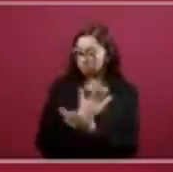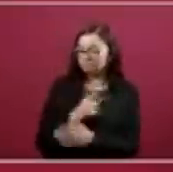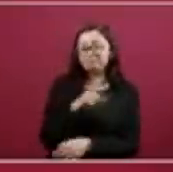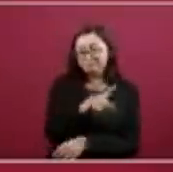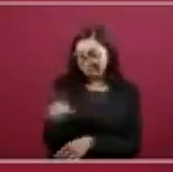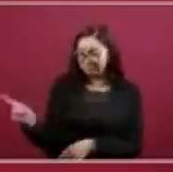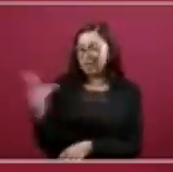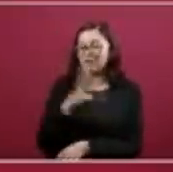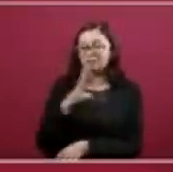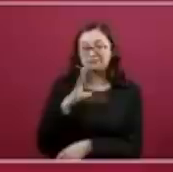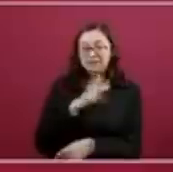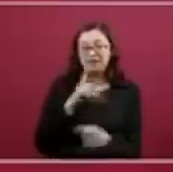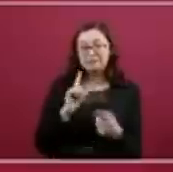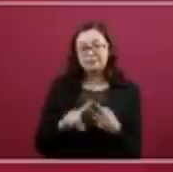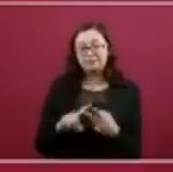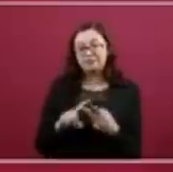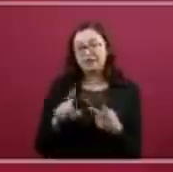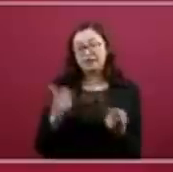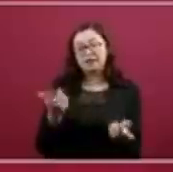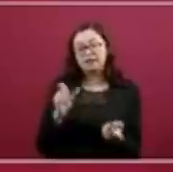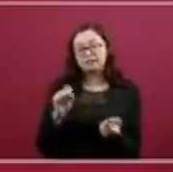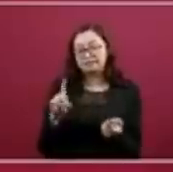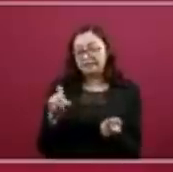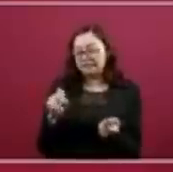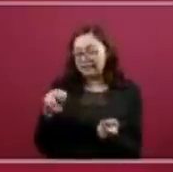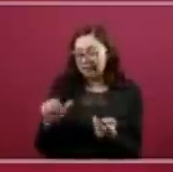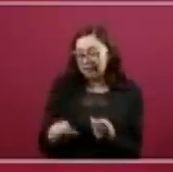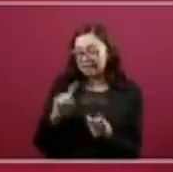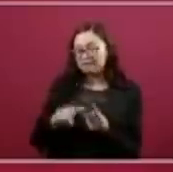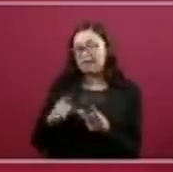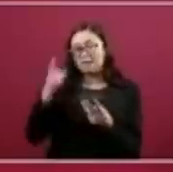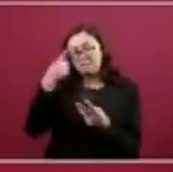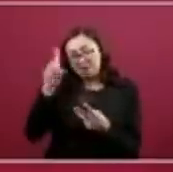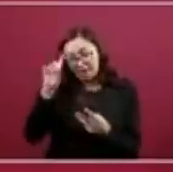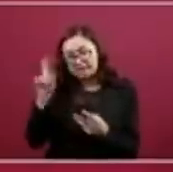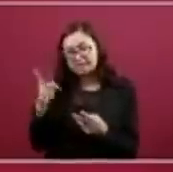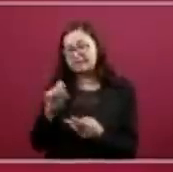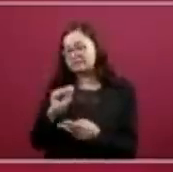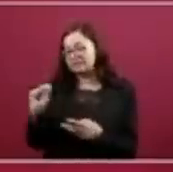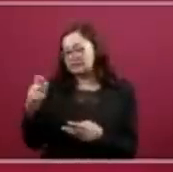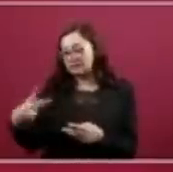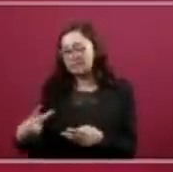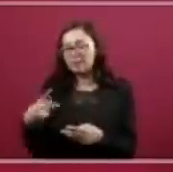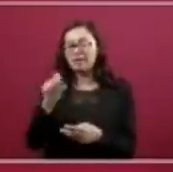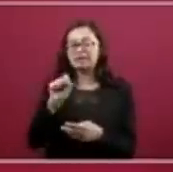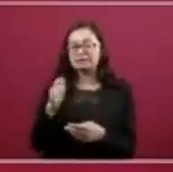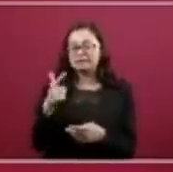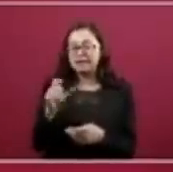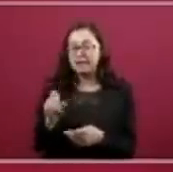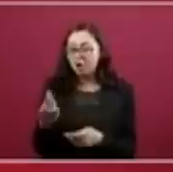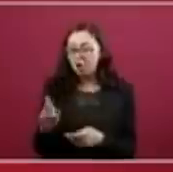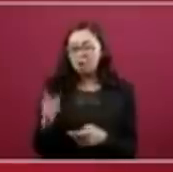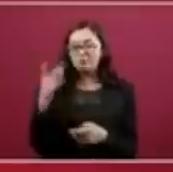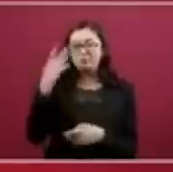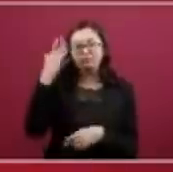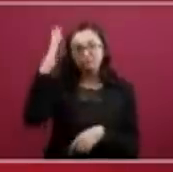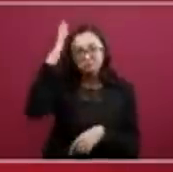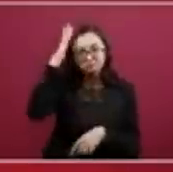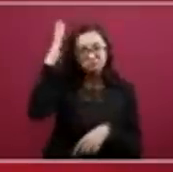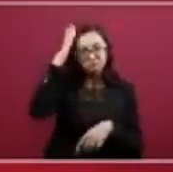el secretario de la Defensa, el secretario de Marina, el secretario de Seguridad Pública, la secretaria de Gobernación.